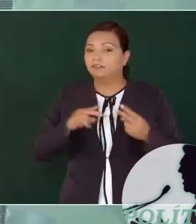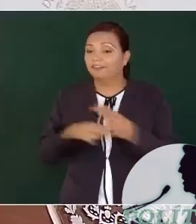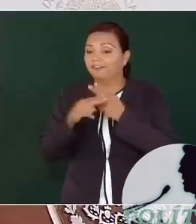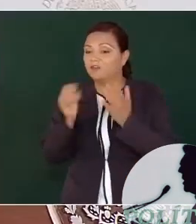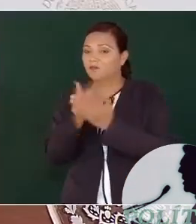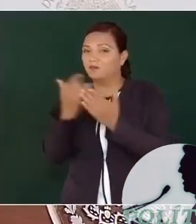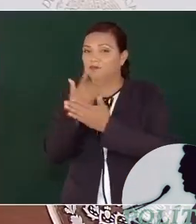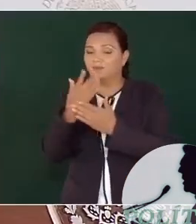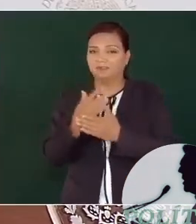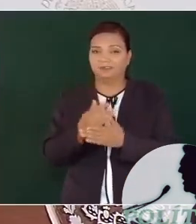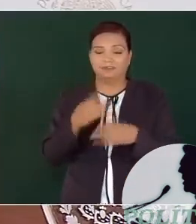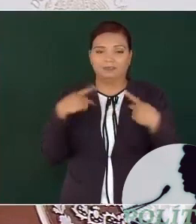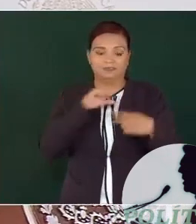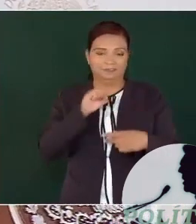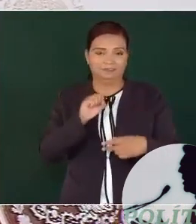que